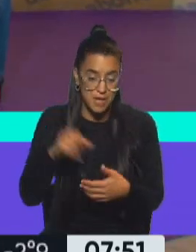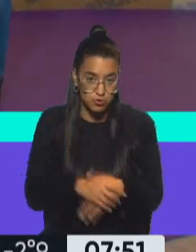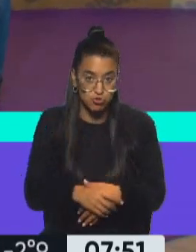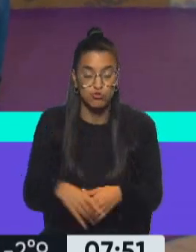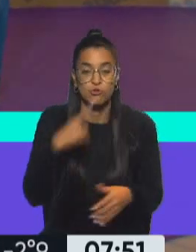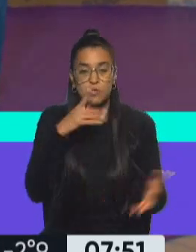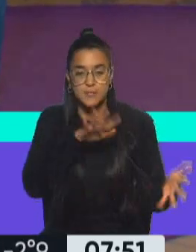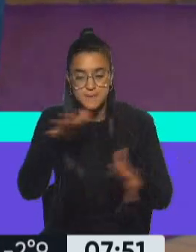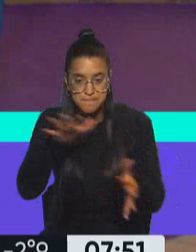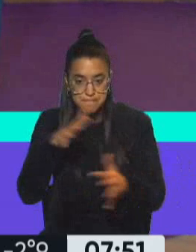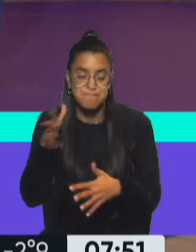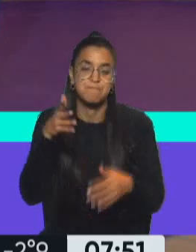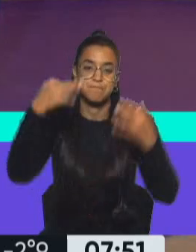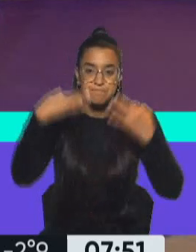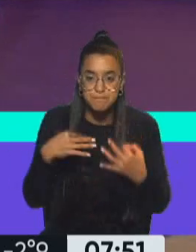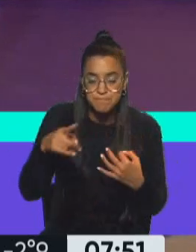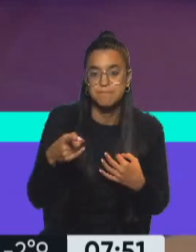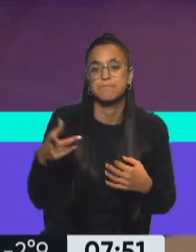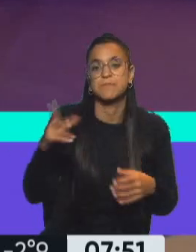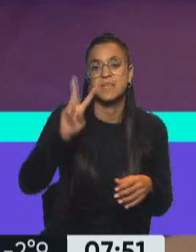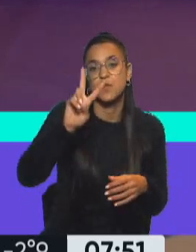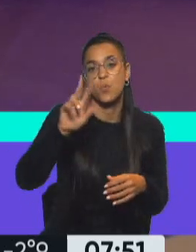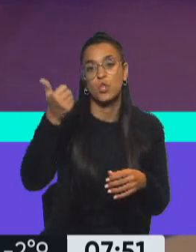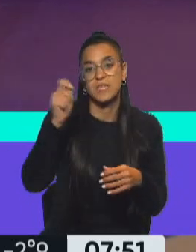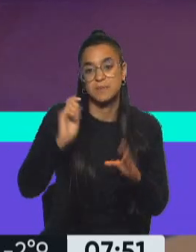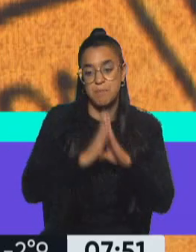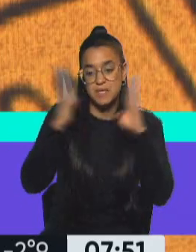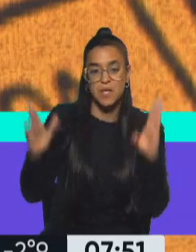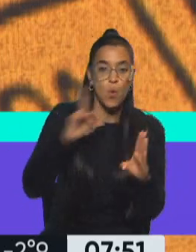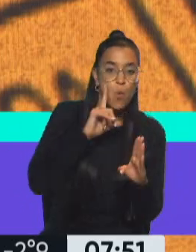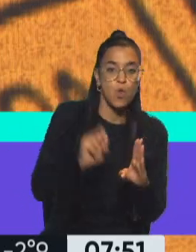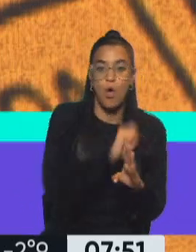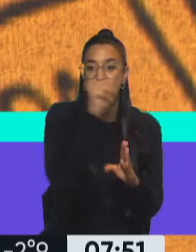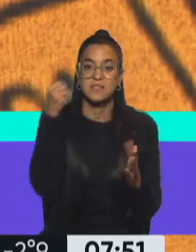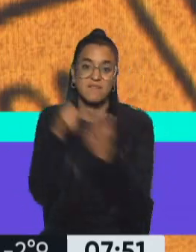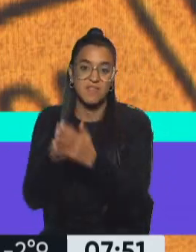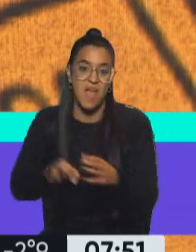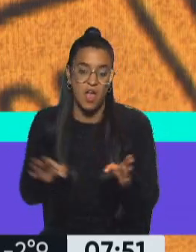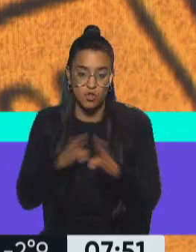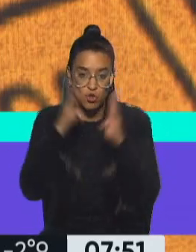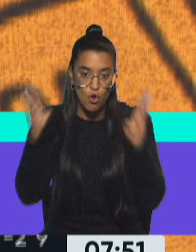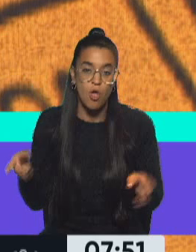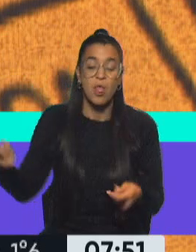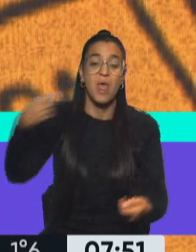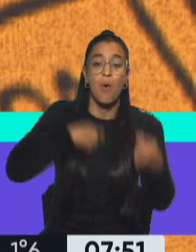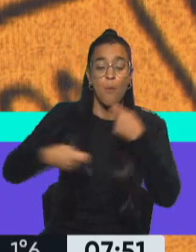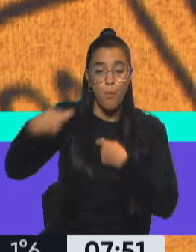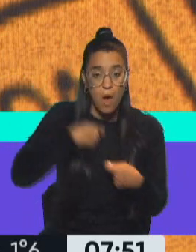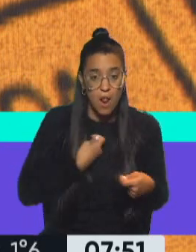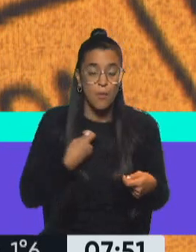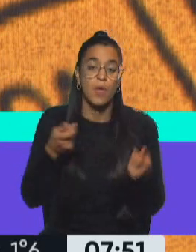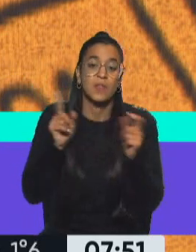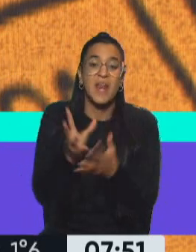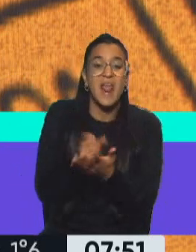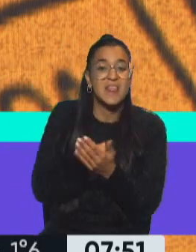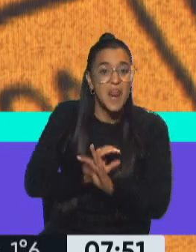lo que estiman que se va a volcar en todo el segundo semestre, digamos, de julio hasta fin de año, con lo que te devuelven y con lo que te dejan de